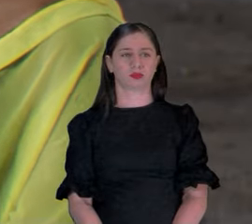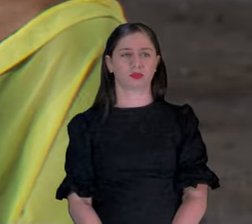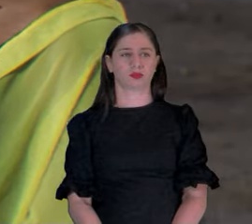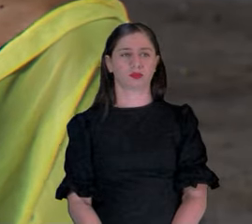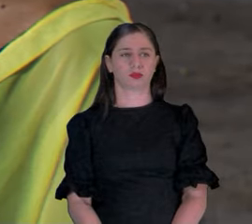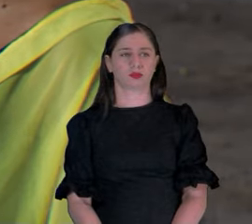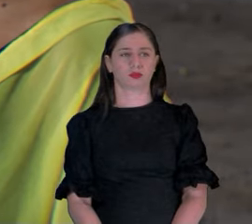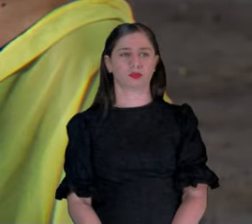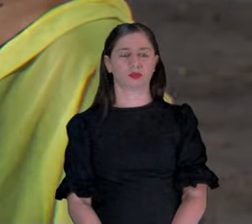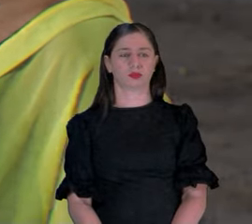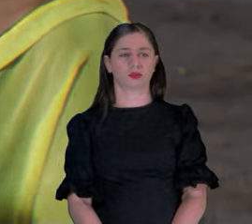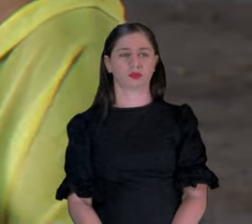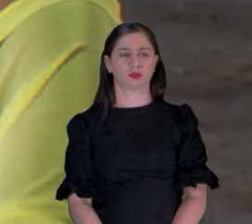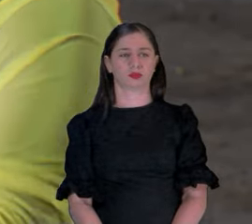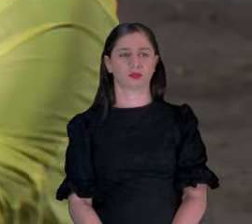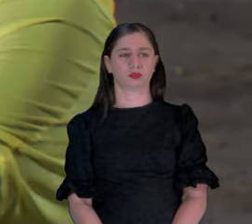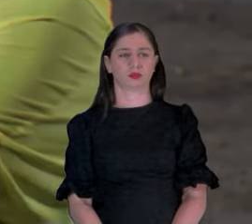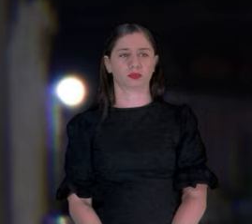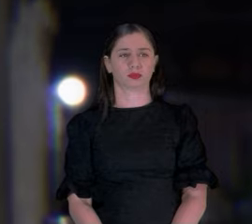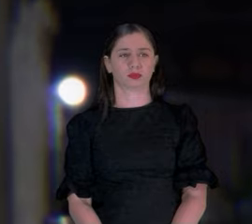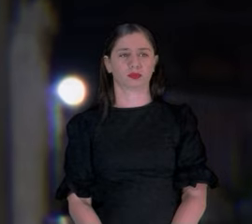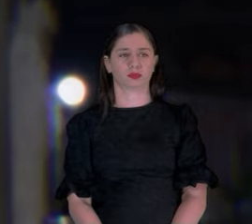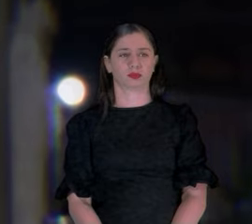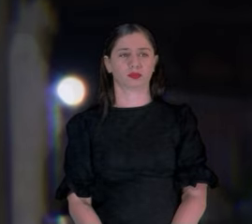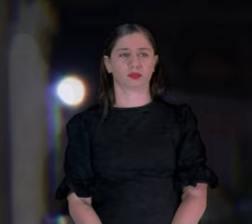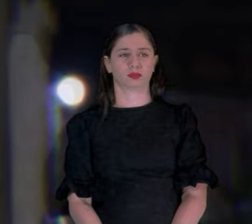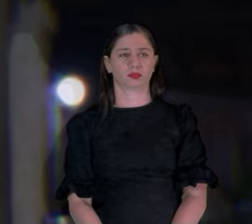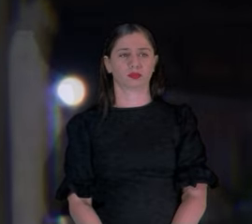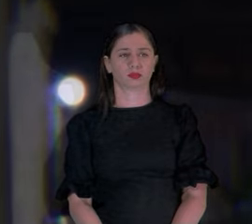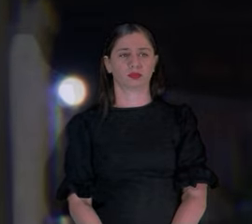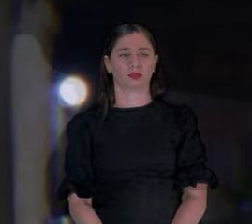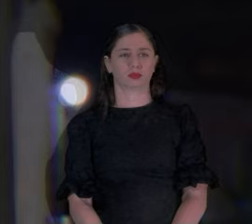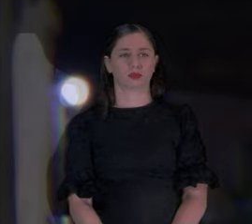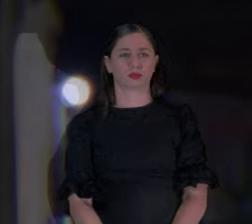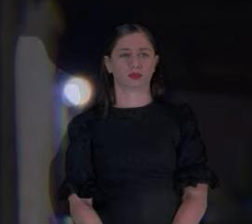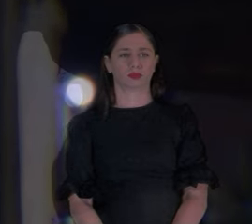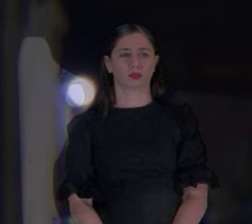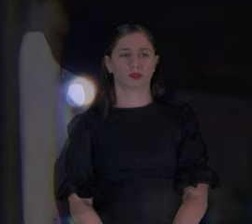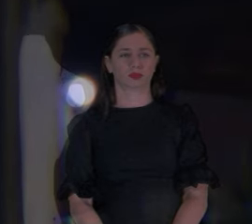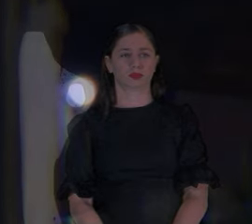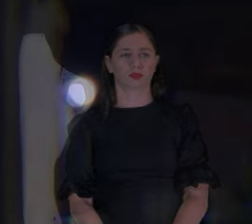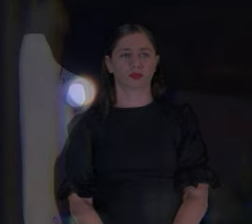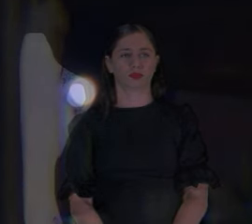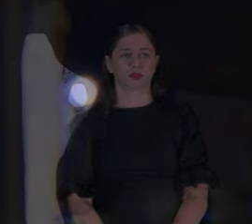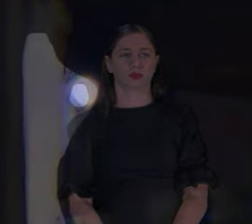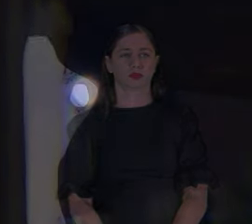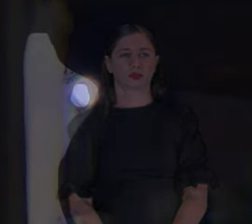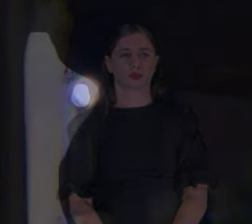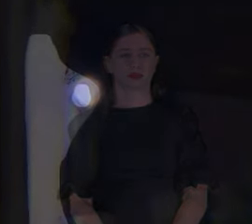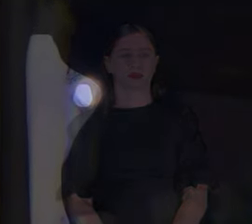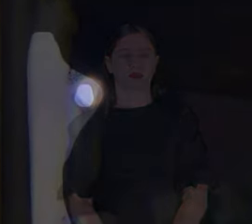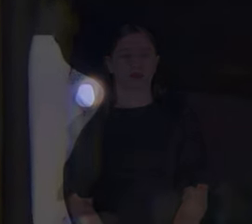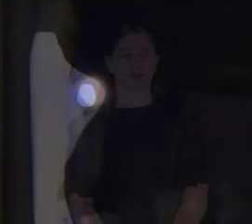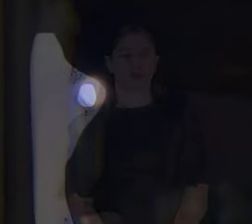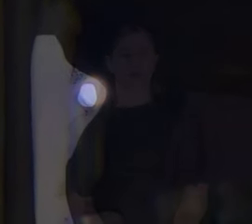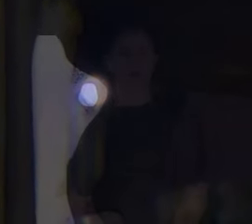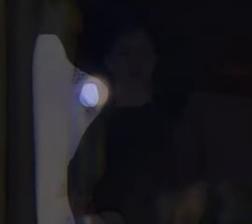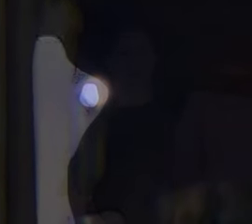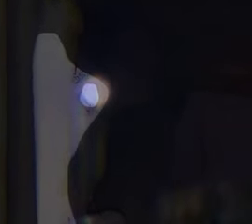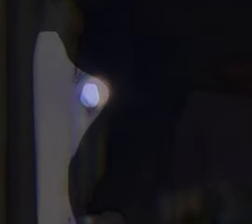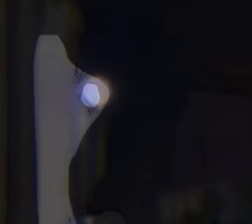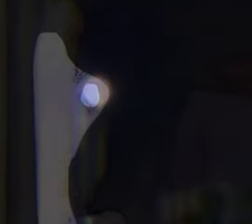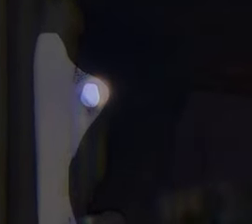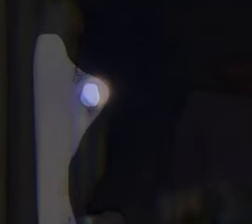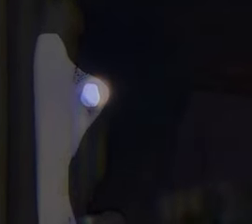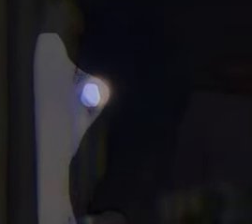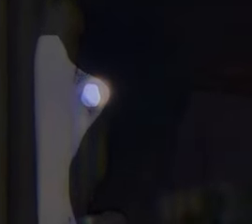que el sueño no se me da. Miro la meta que lejos está. Pero confío, lo voy a